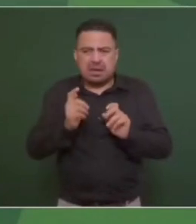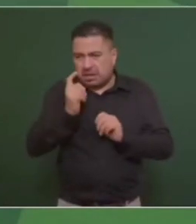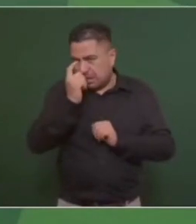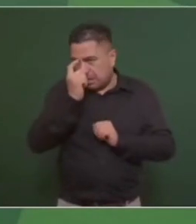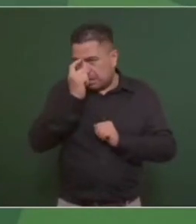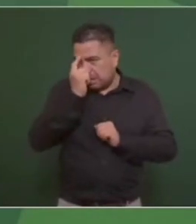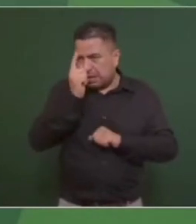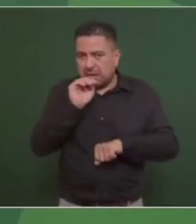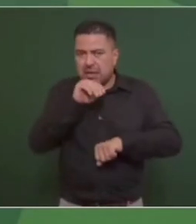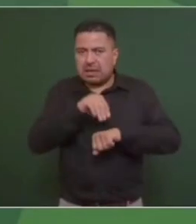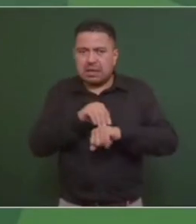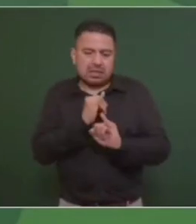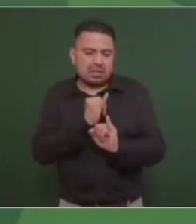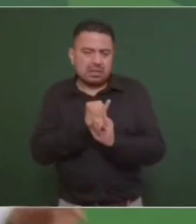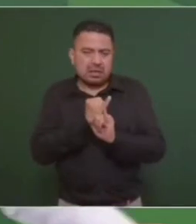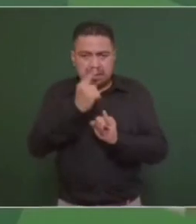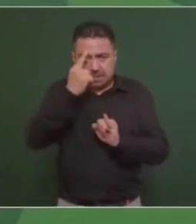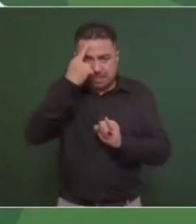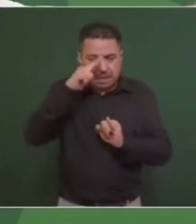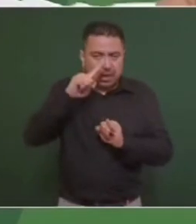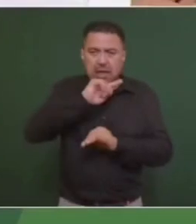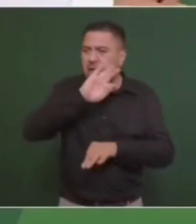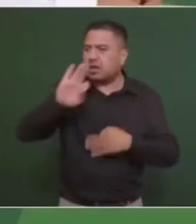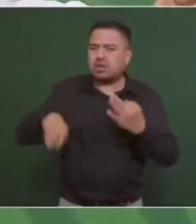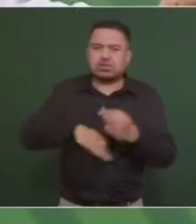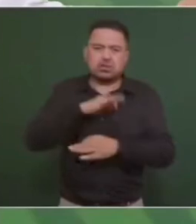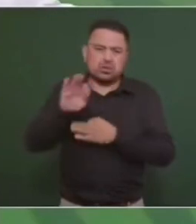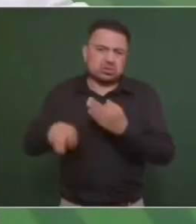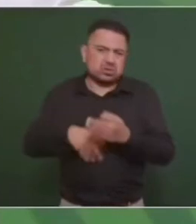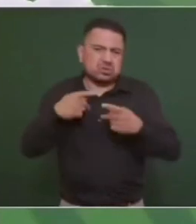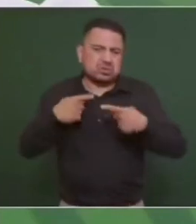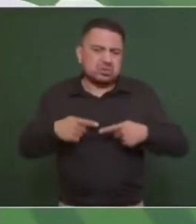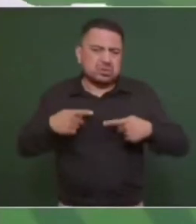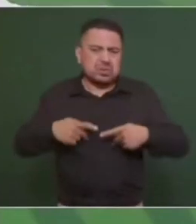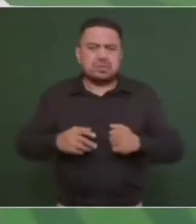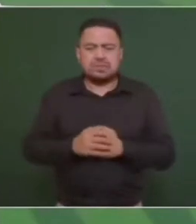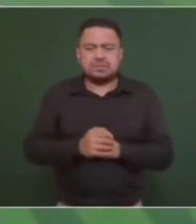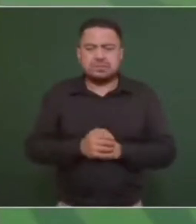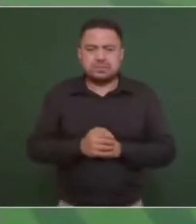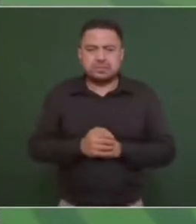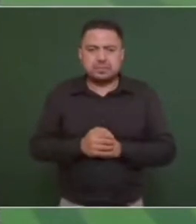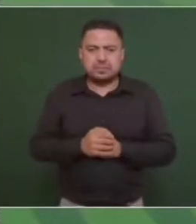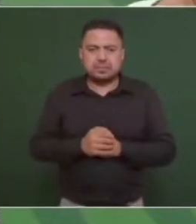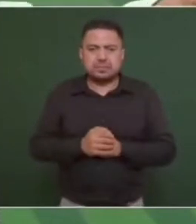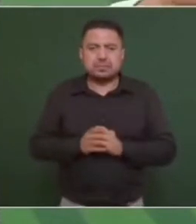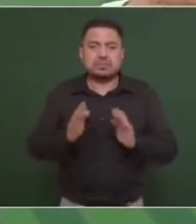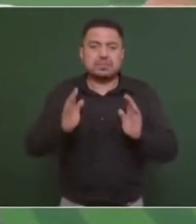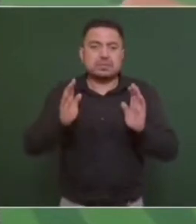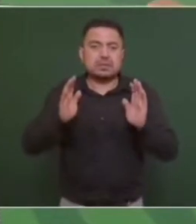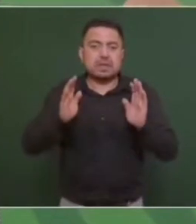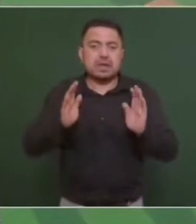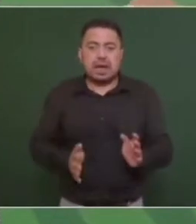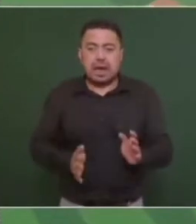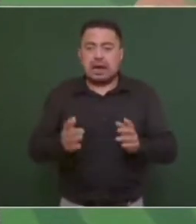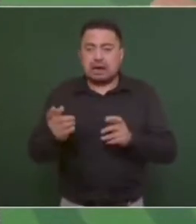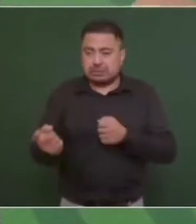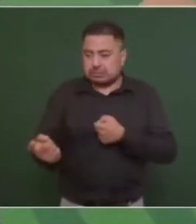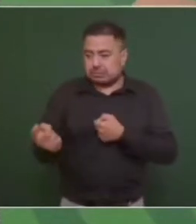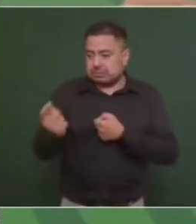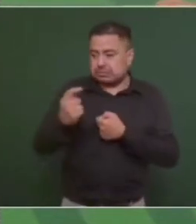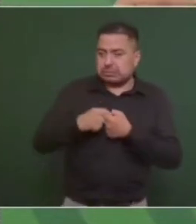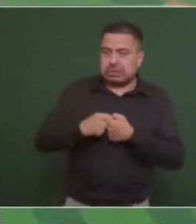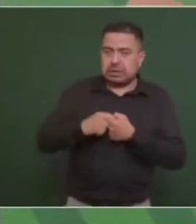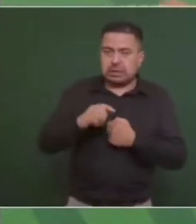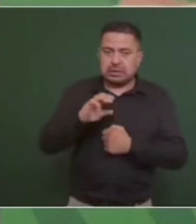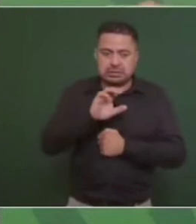que se llama internet para todos que ya es una filial de la